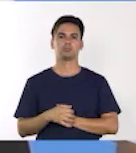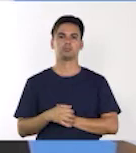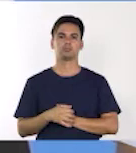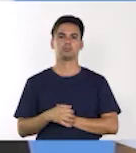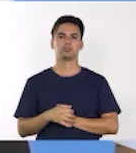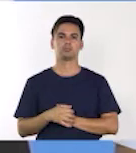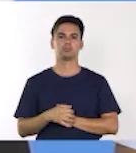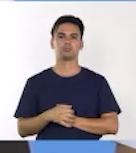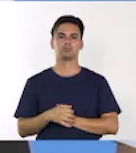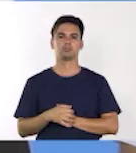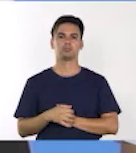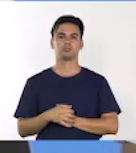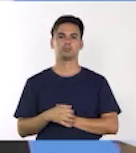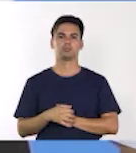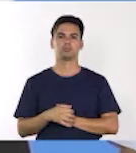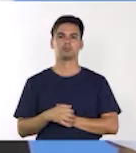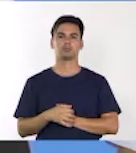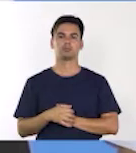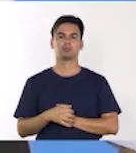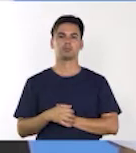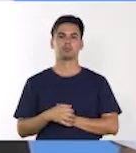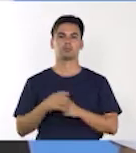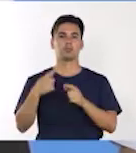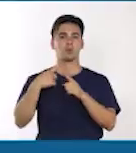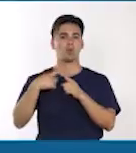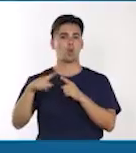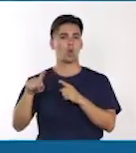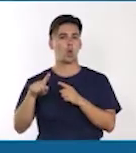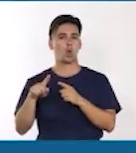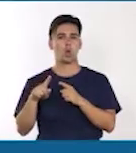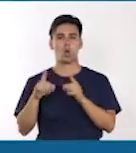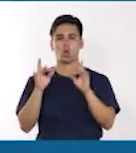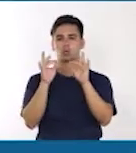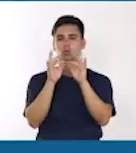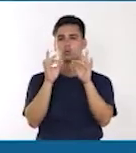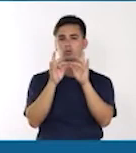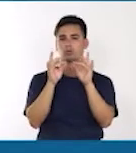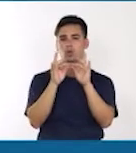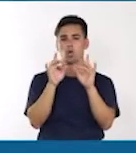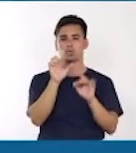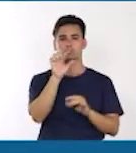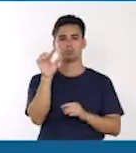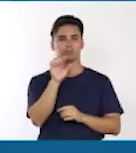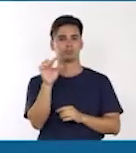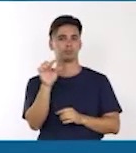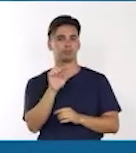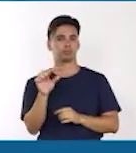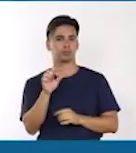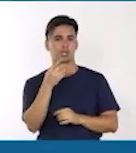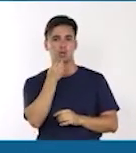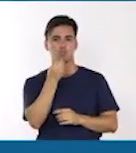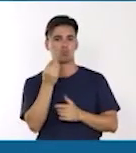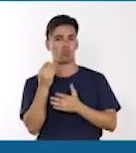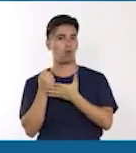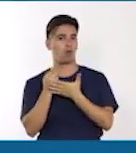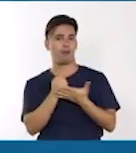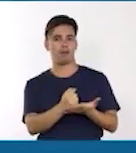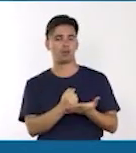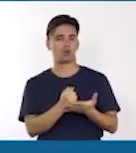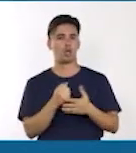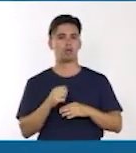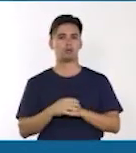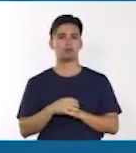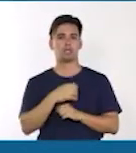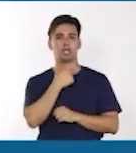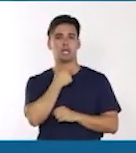Otros sitios que le pueden ayudar significativamente en este sentido está el